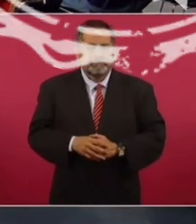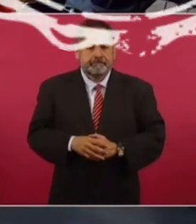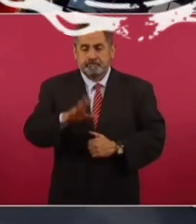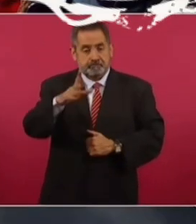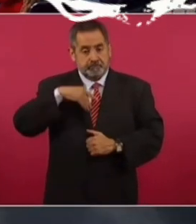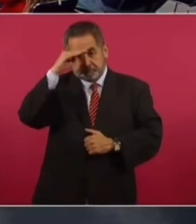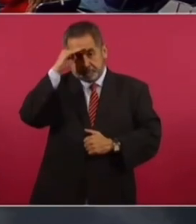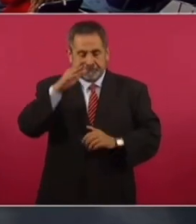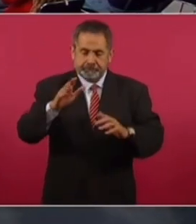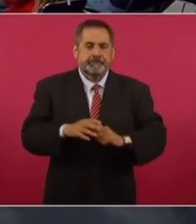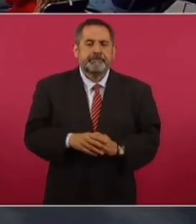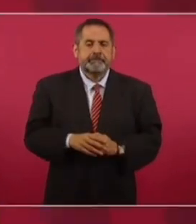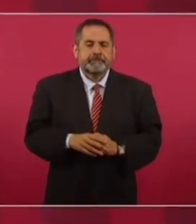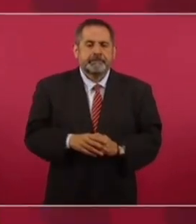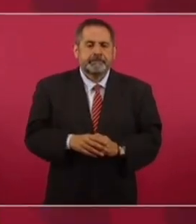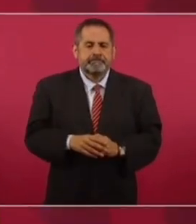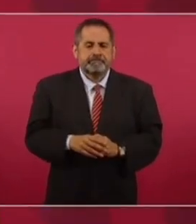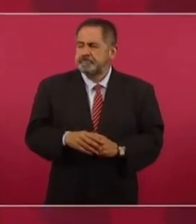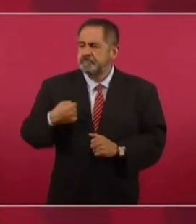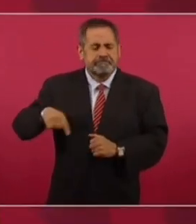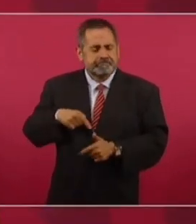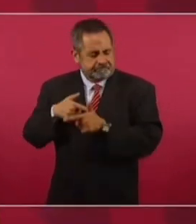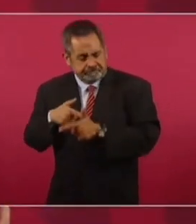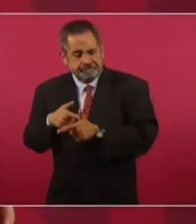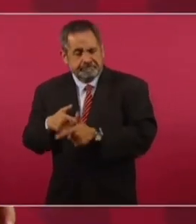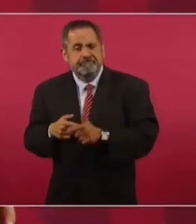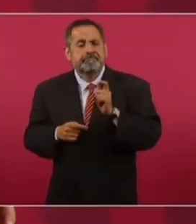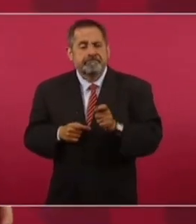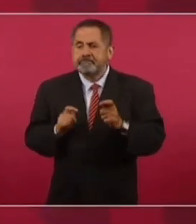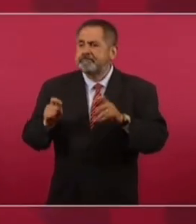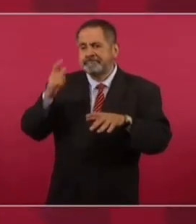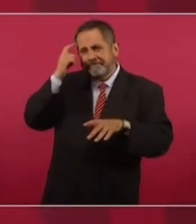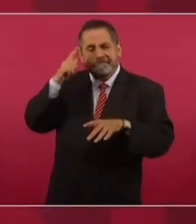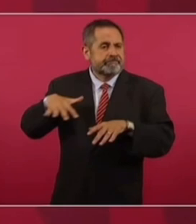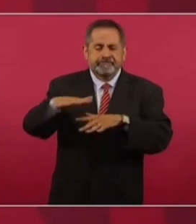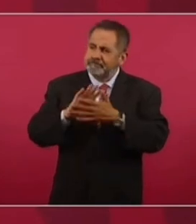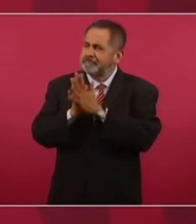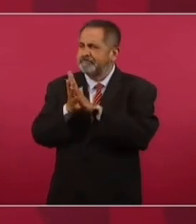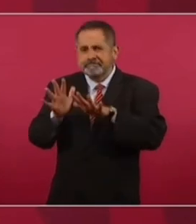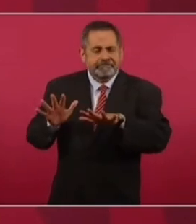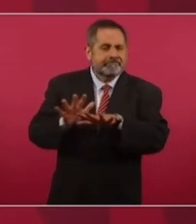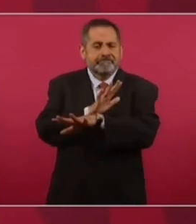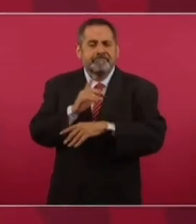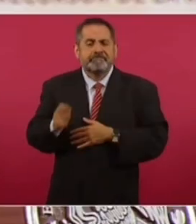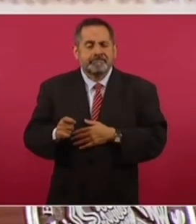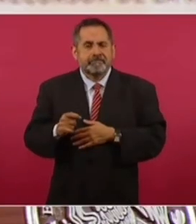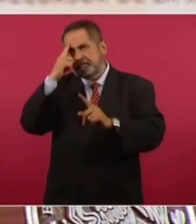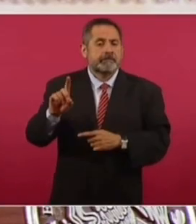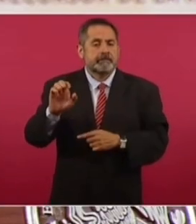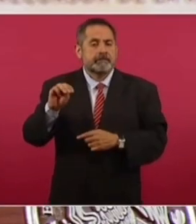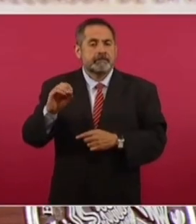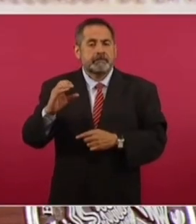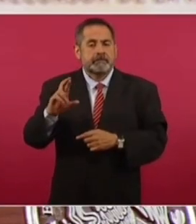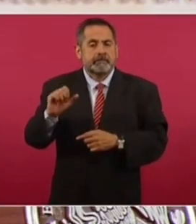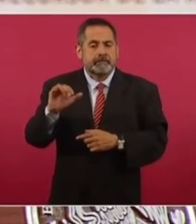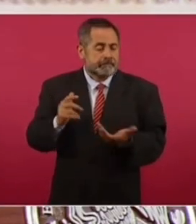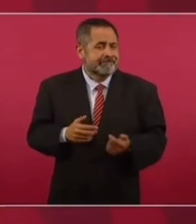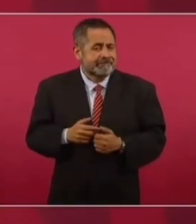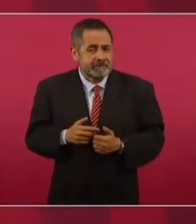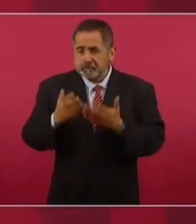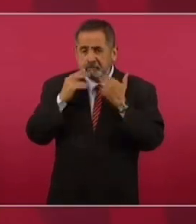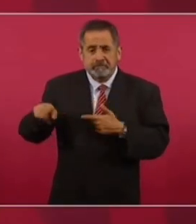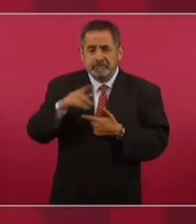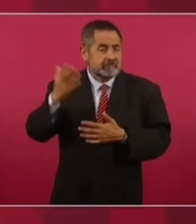Bueno, yo pienso que hay que seguir insistiendo en que parte del cambio es que haya democracia. Por falta de